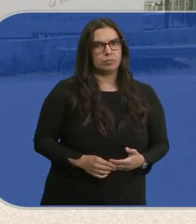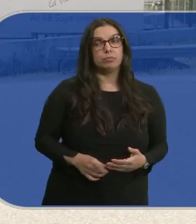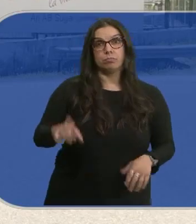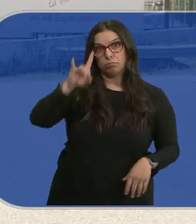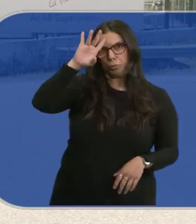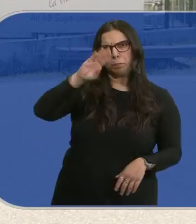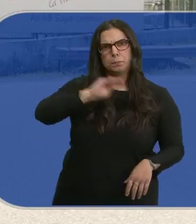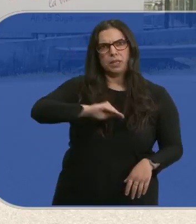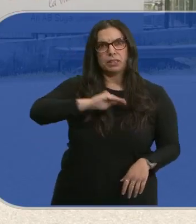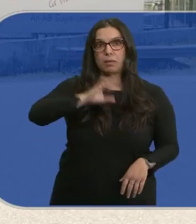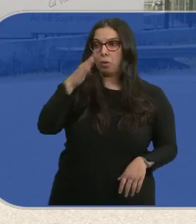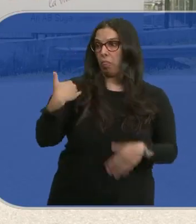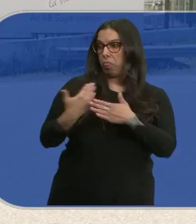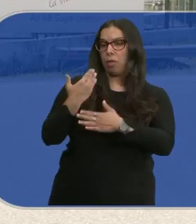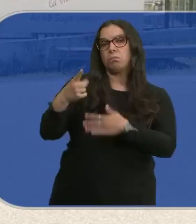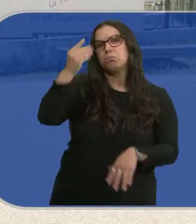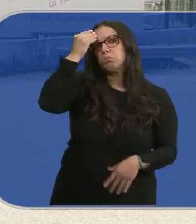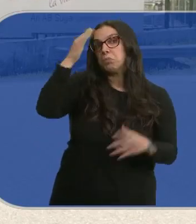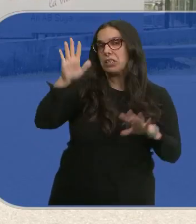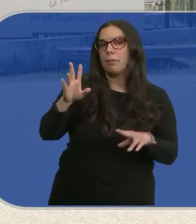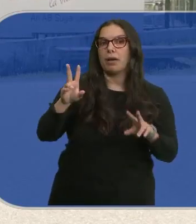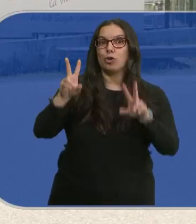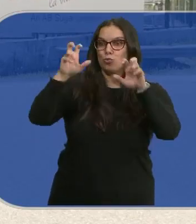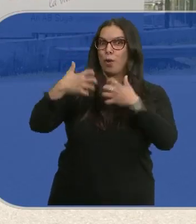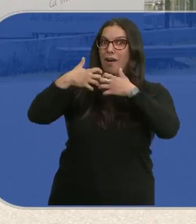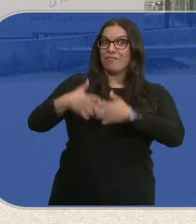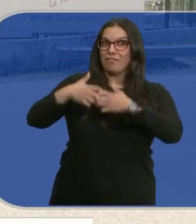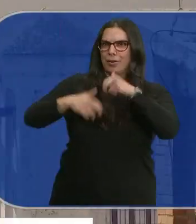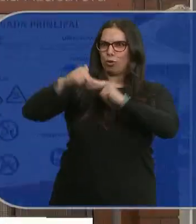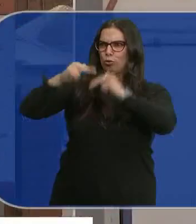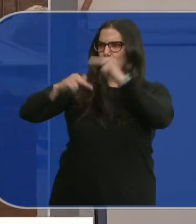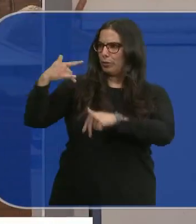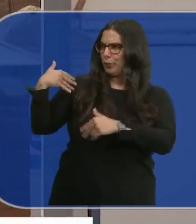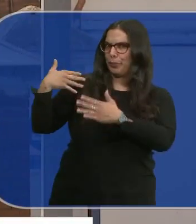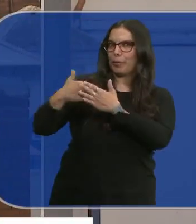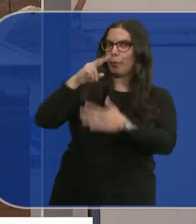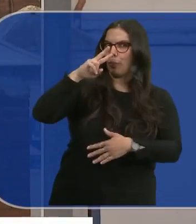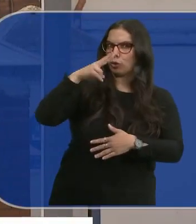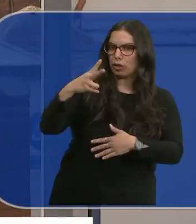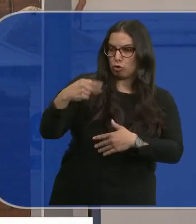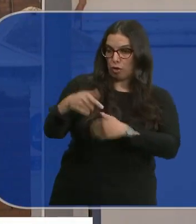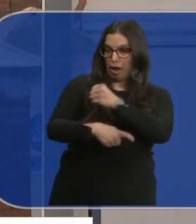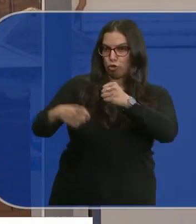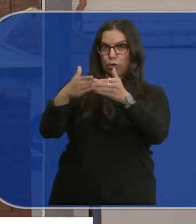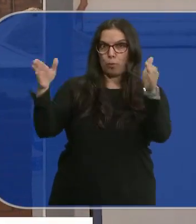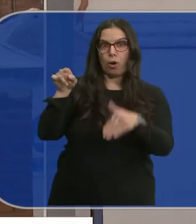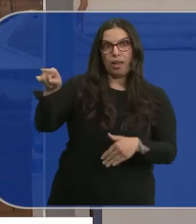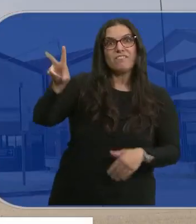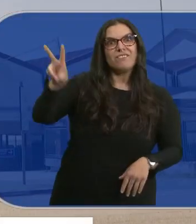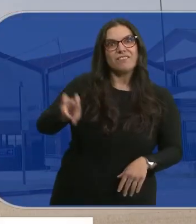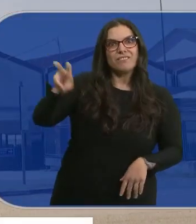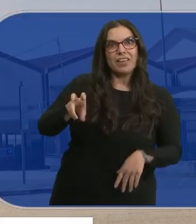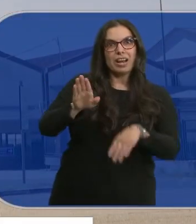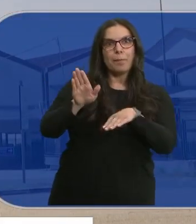Bastante grande, ya que hasta hace unos días se pensaba que la nueva refinería que se está construyendo desde hace 2 años y que estará disponible en el mes de agosto iba a servir